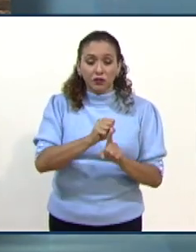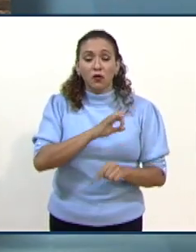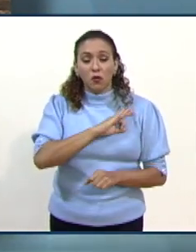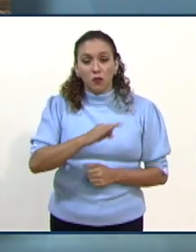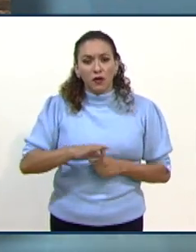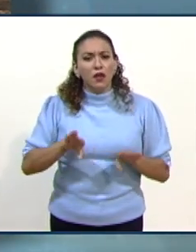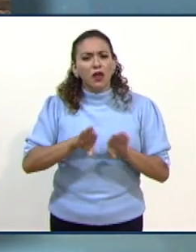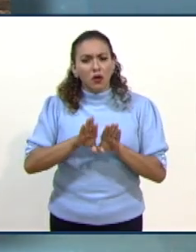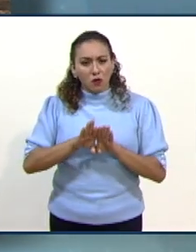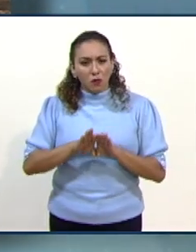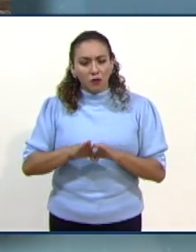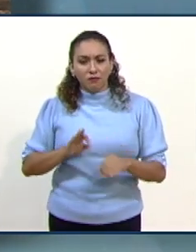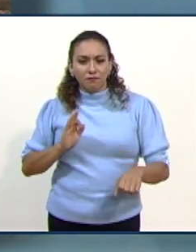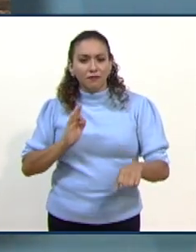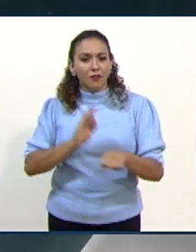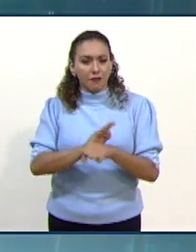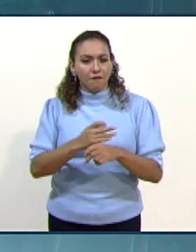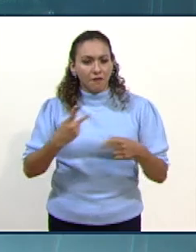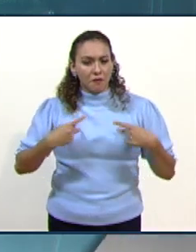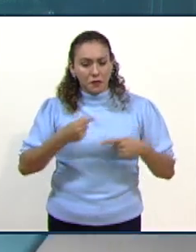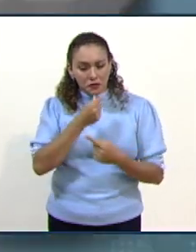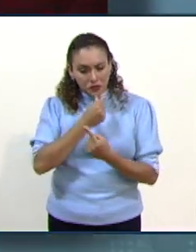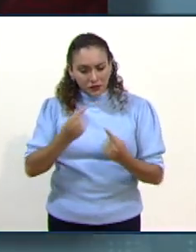de la representación coadyuvante.